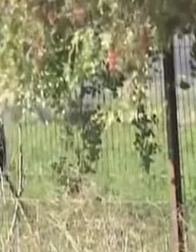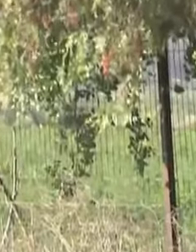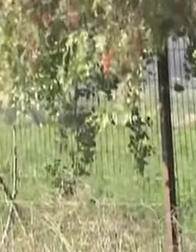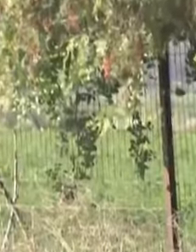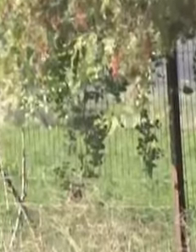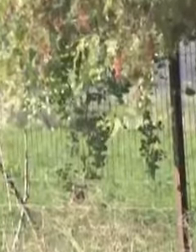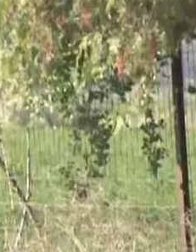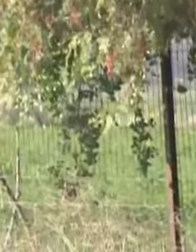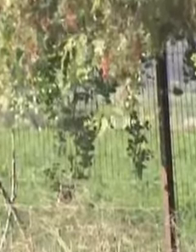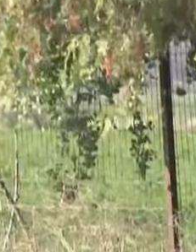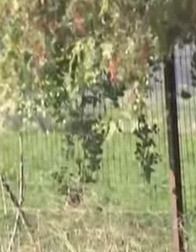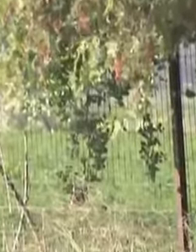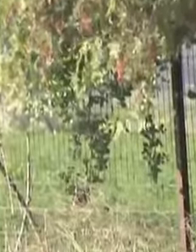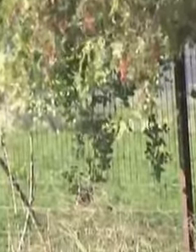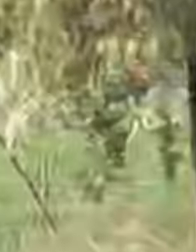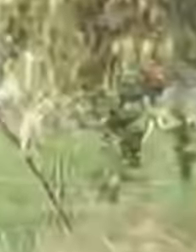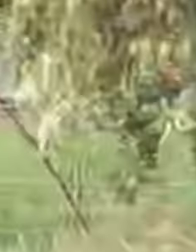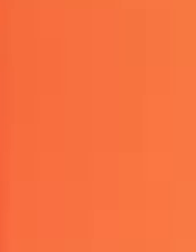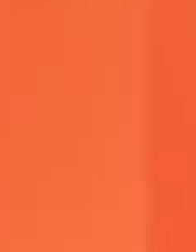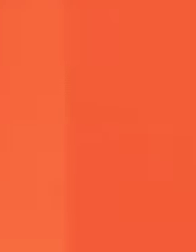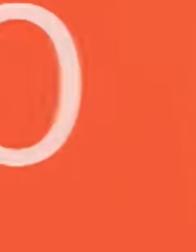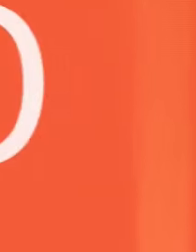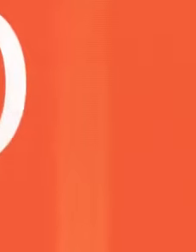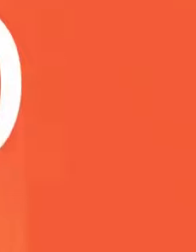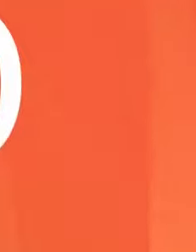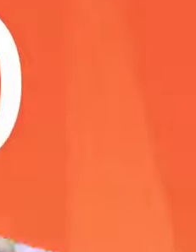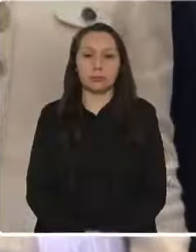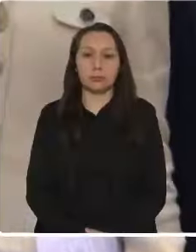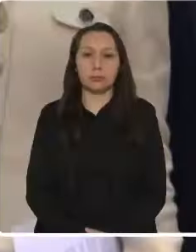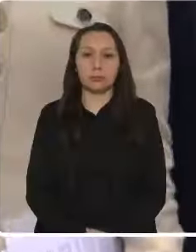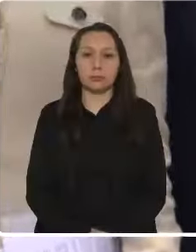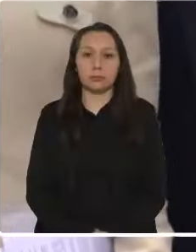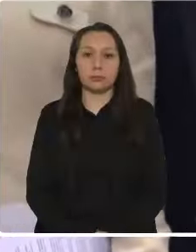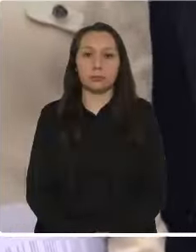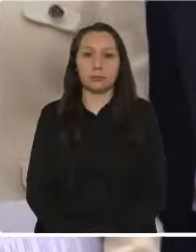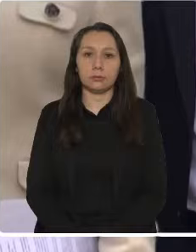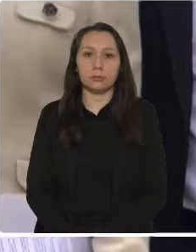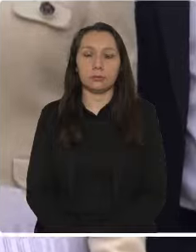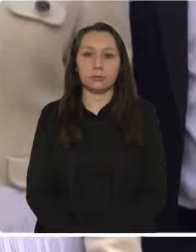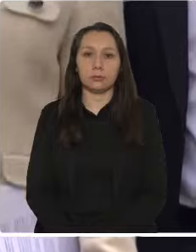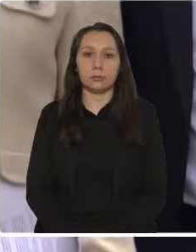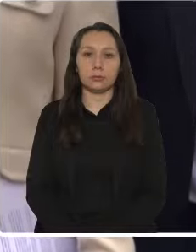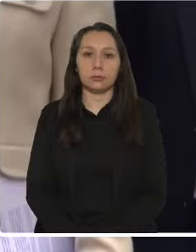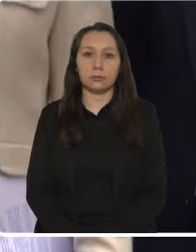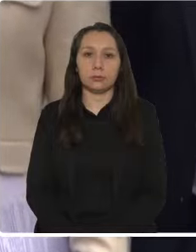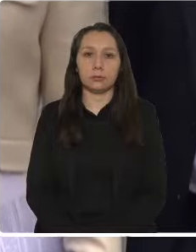Vamos inmediatamente, va a hablar el presidente de la República en un último minuto. Vamos al Palacio de la Moneda.